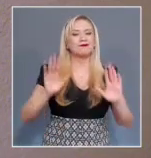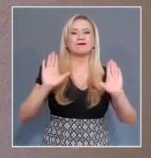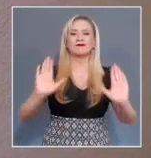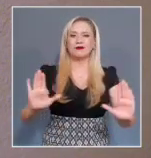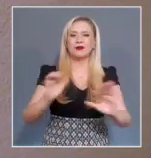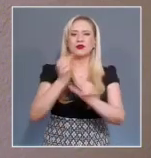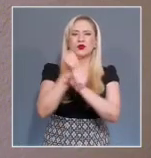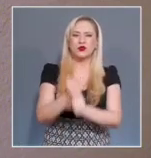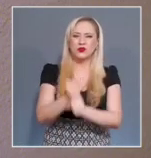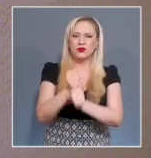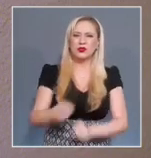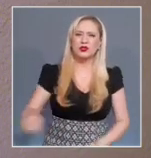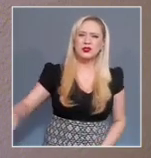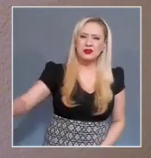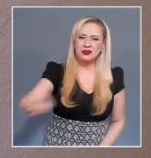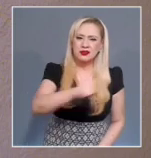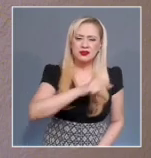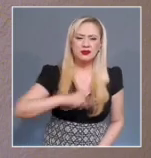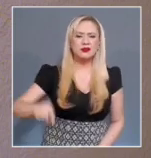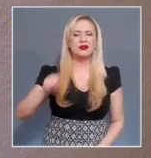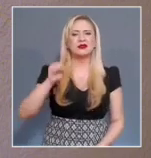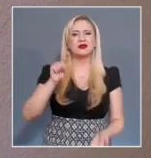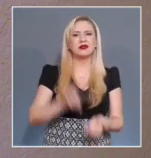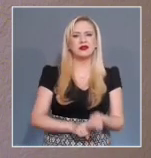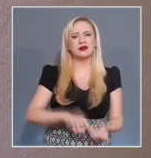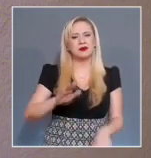aquellos que se encuentran en situaciones vulnerables,